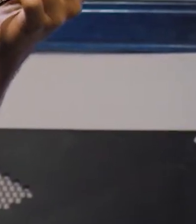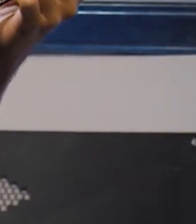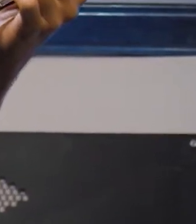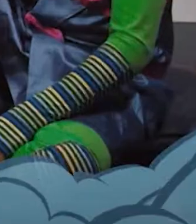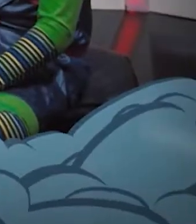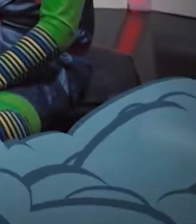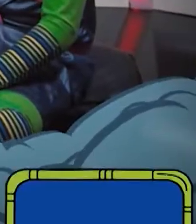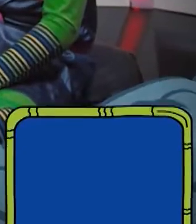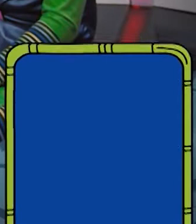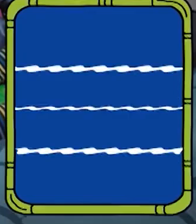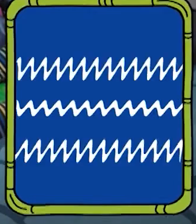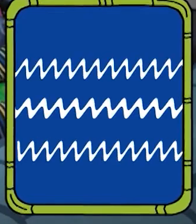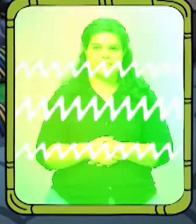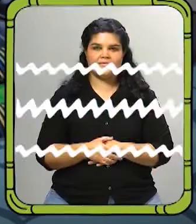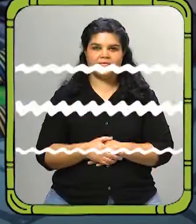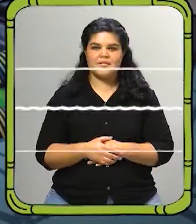vez.